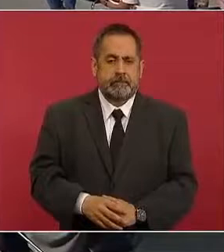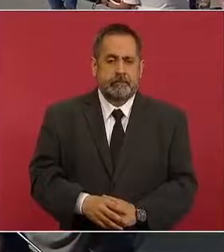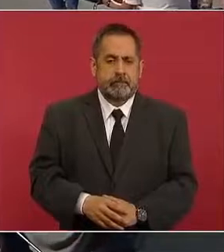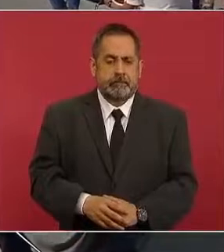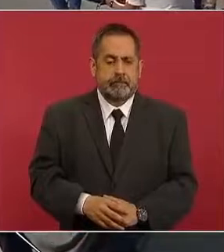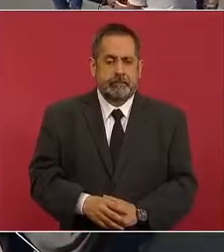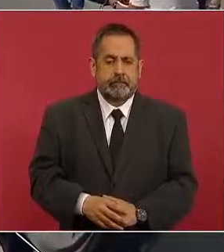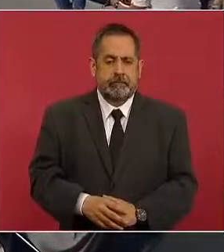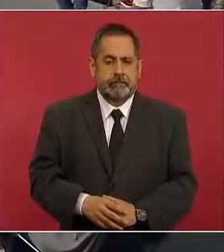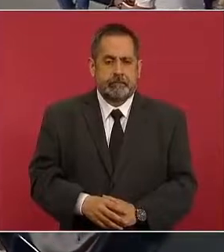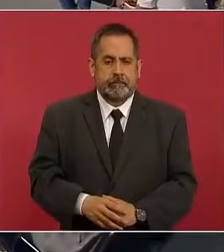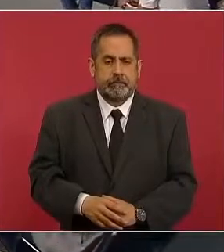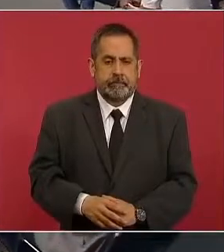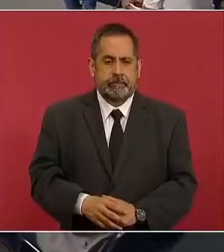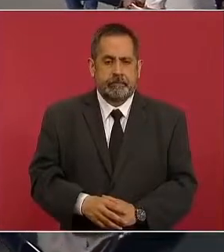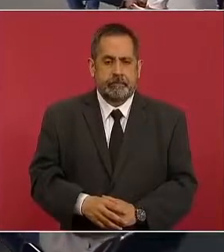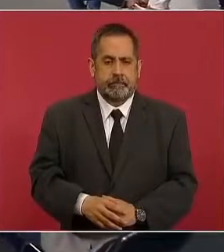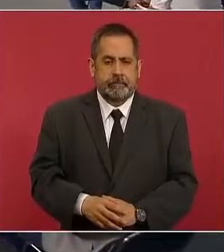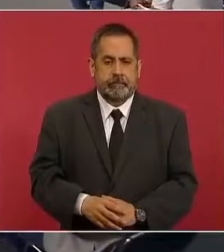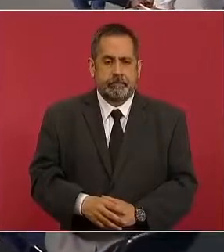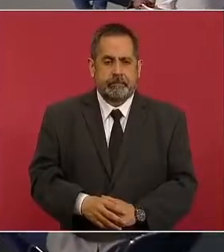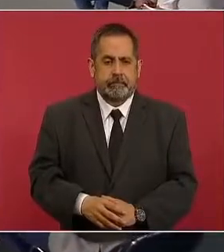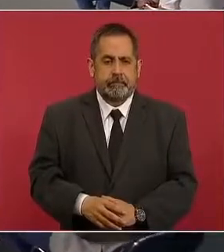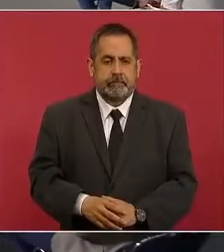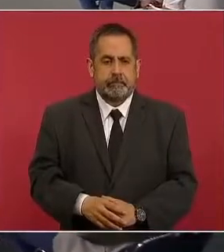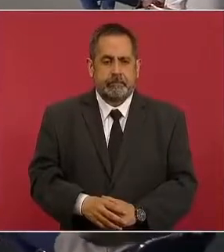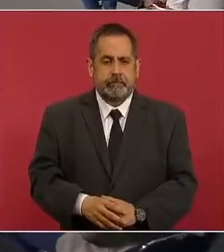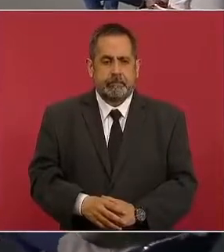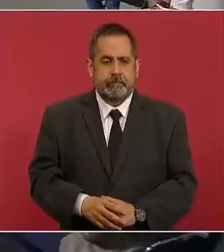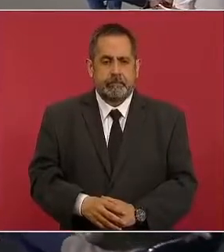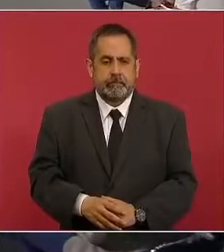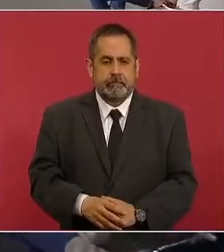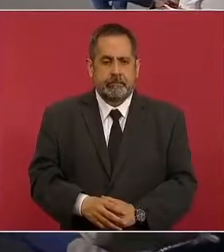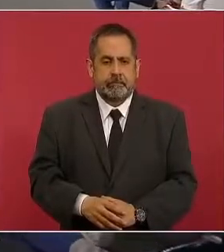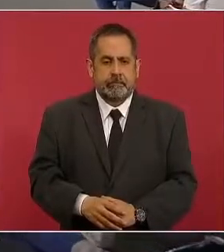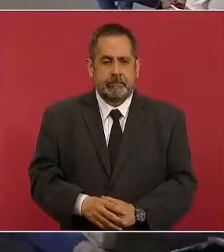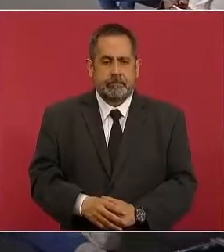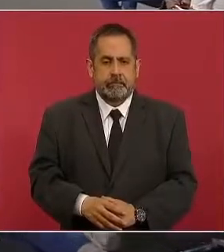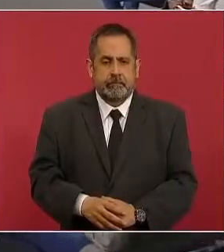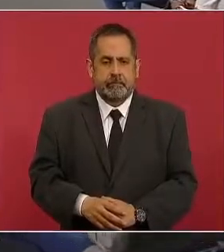lo del carbón. Creo que es el punto 8.